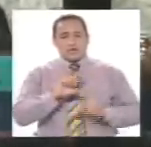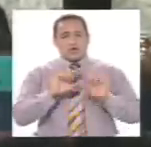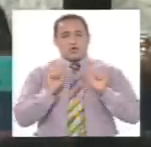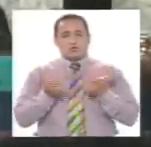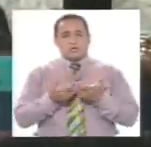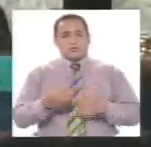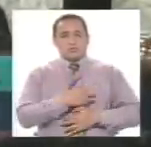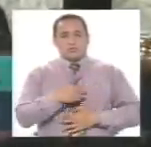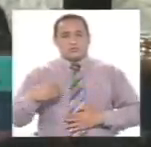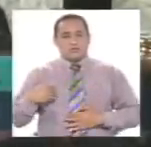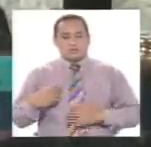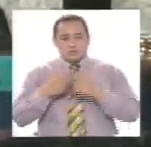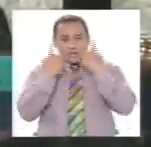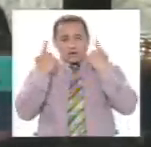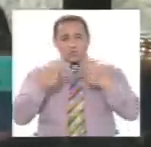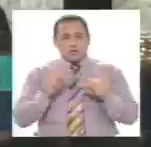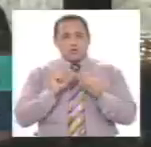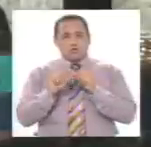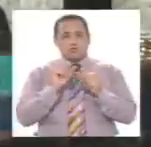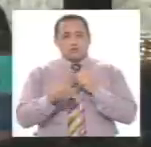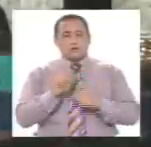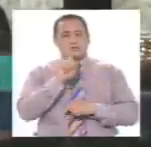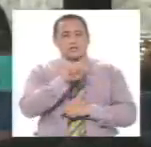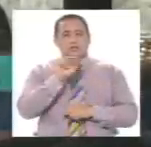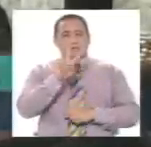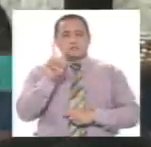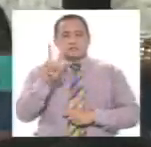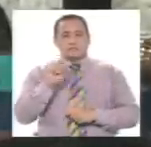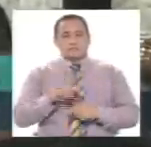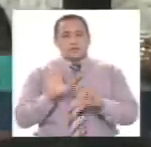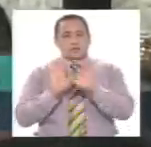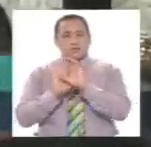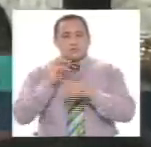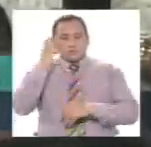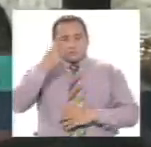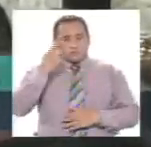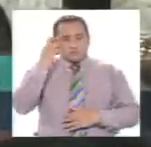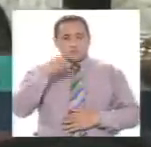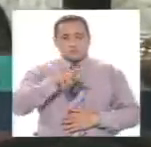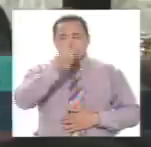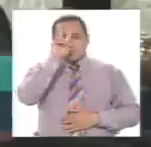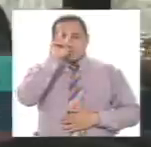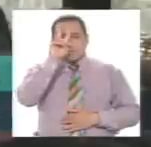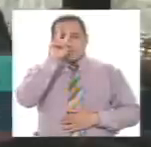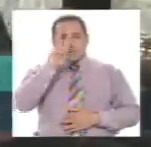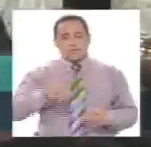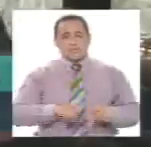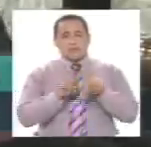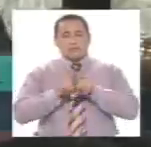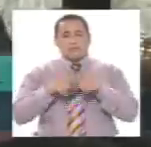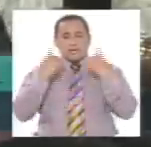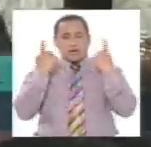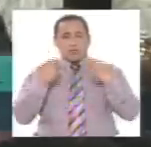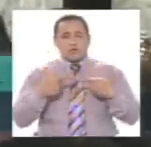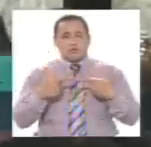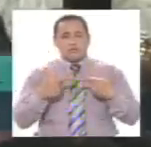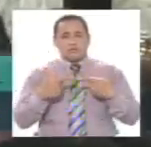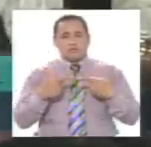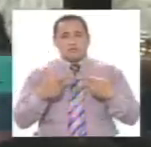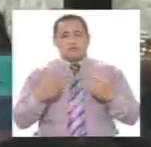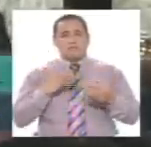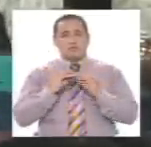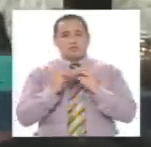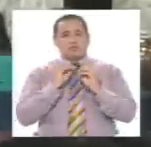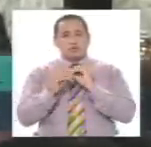Ministros, de conformidad con el artículo 122 de la Constitución Política del Perú y estando al acordado,